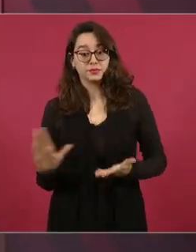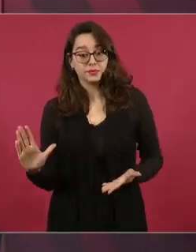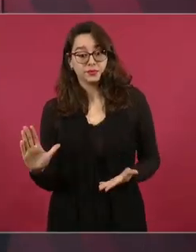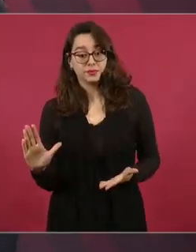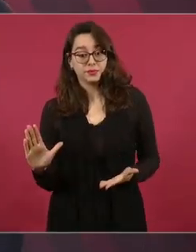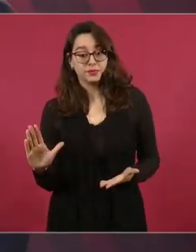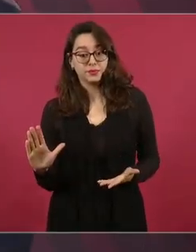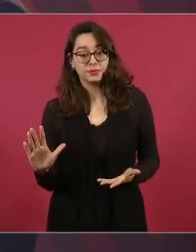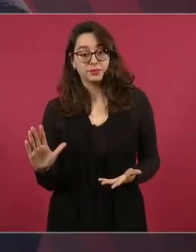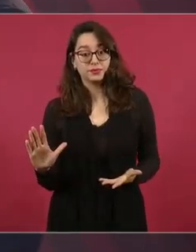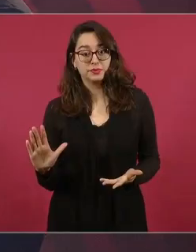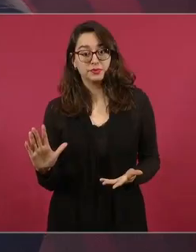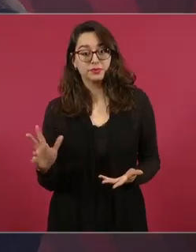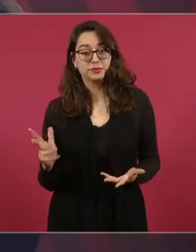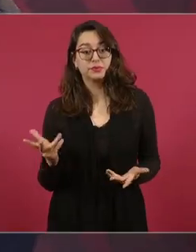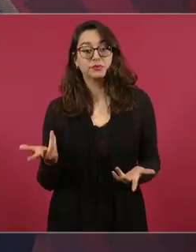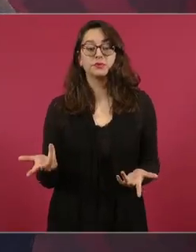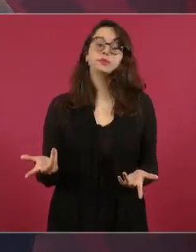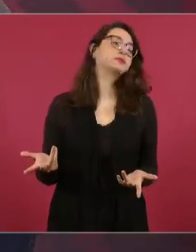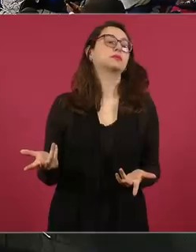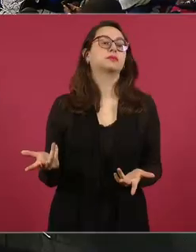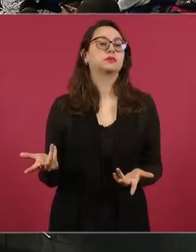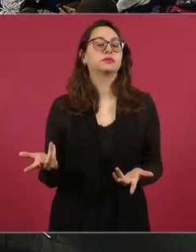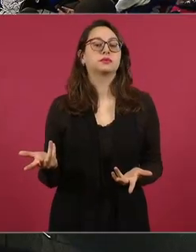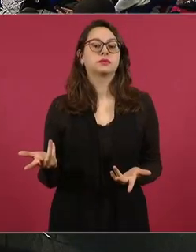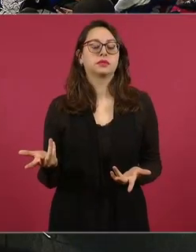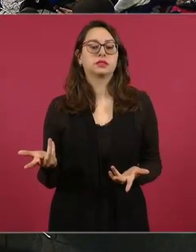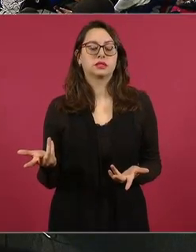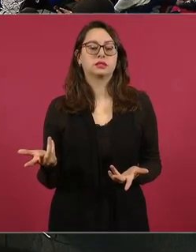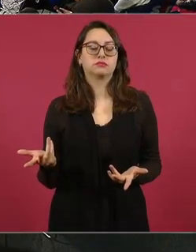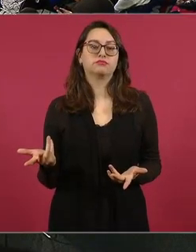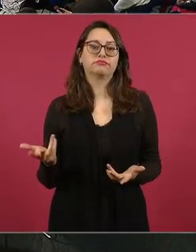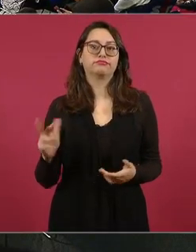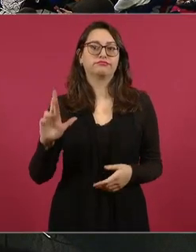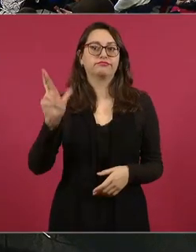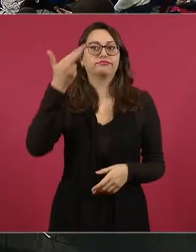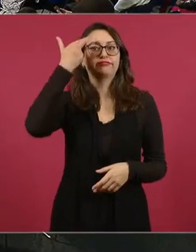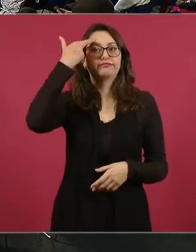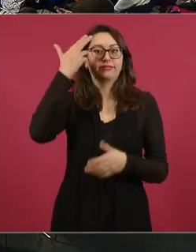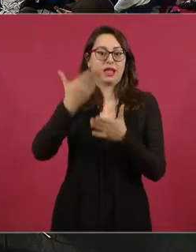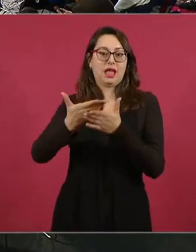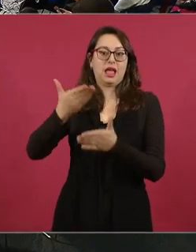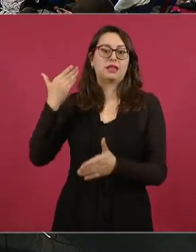el ejemplo de lo que fue la Policía Federal Preventiva,